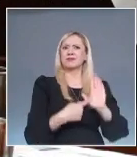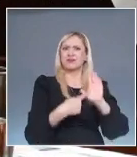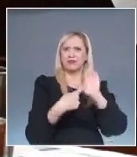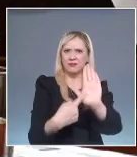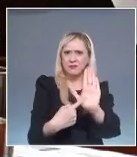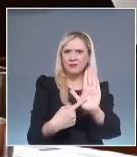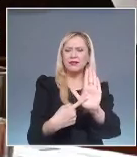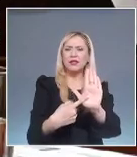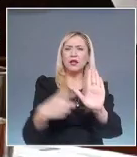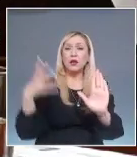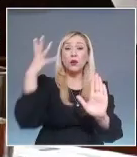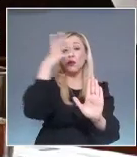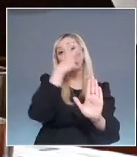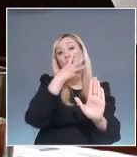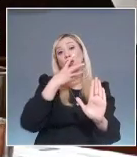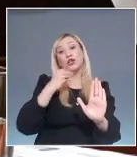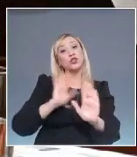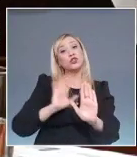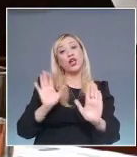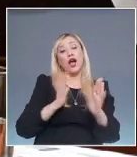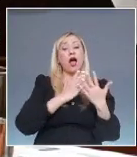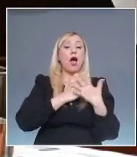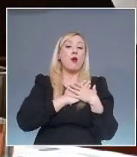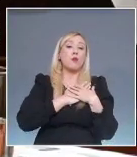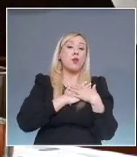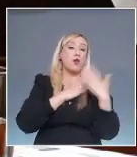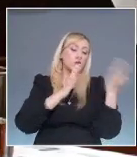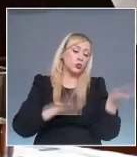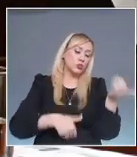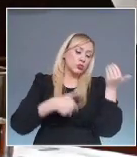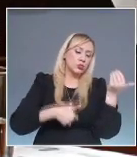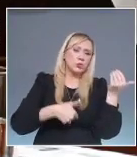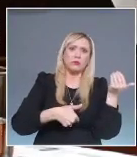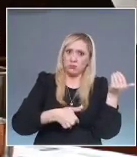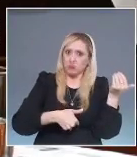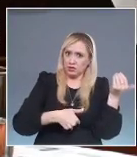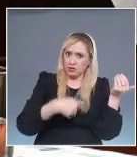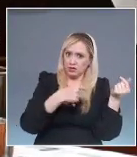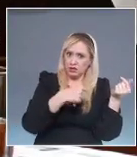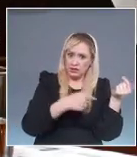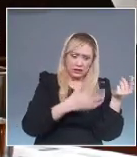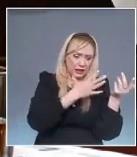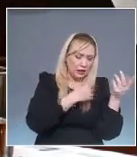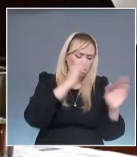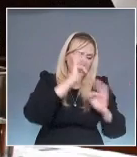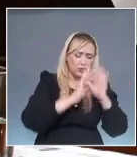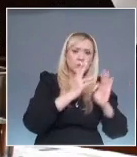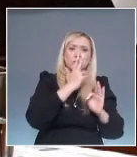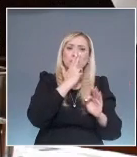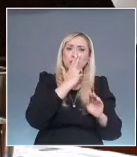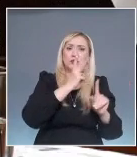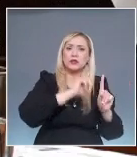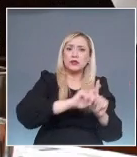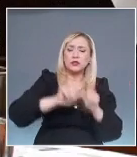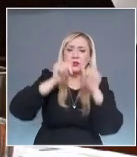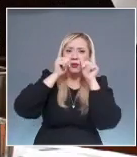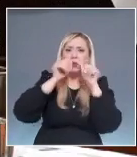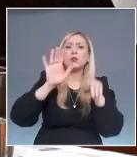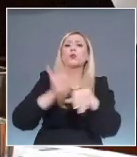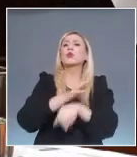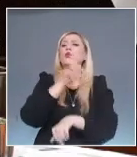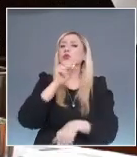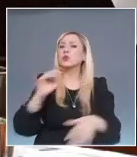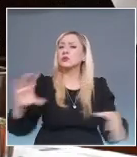se ve, que ese amor que se emana. Y todos estos valores, ¿por qué no está asociado